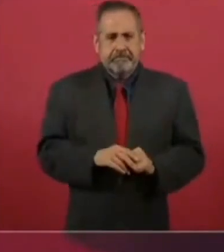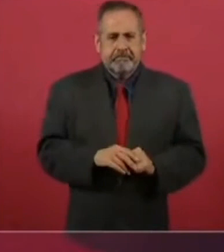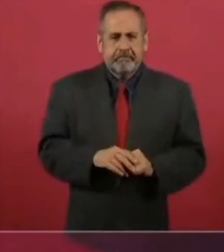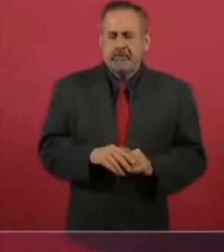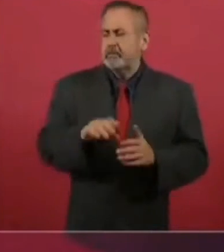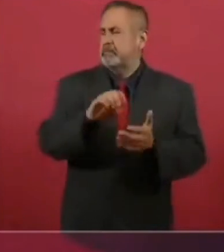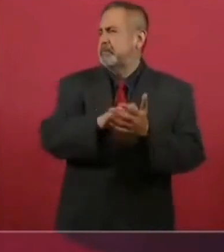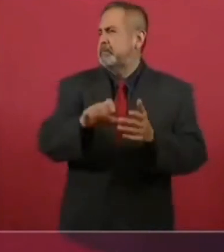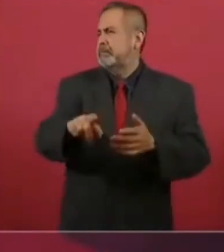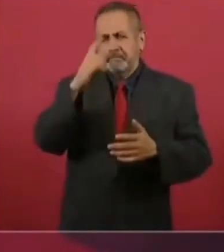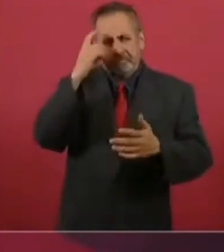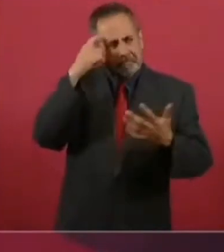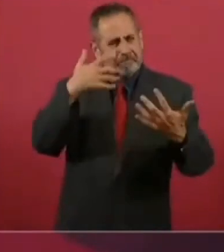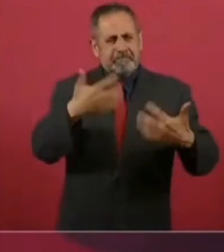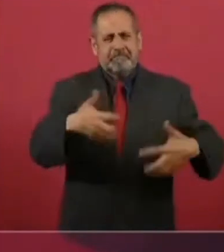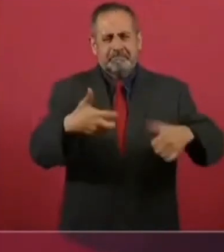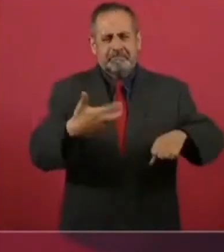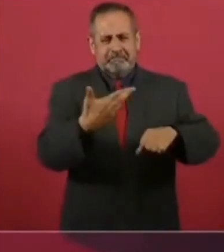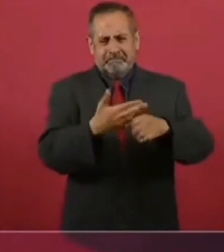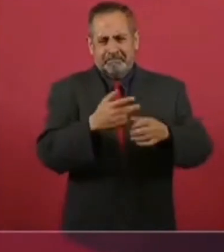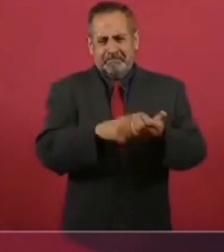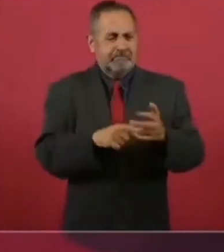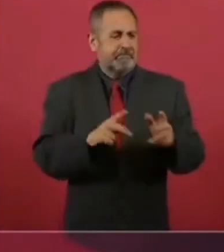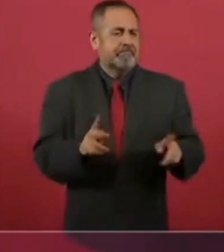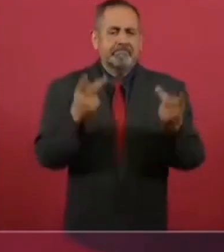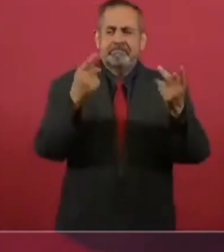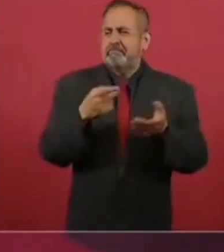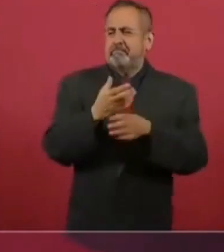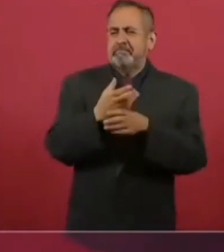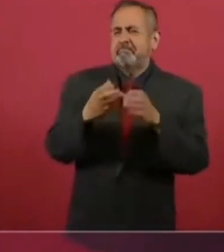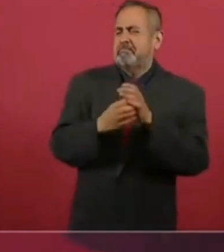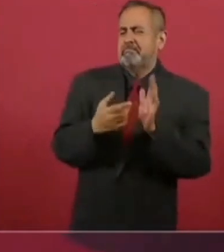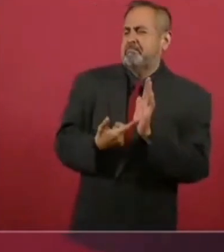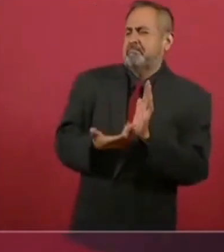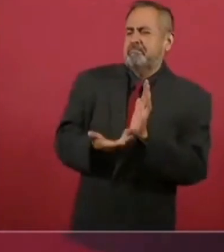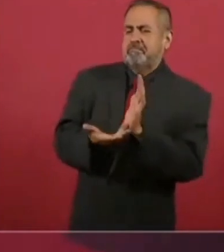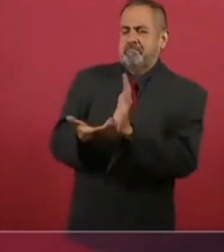Imaginen una empresa que vende un producto